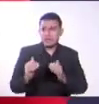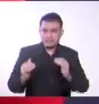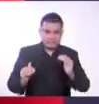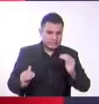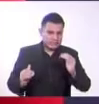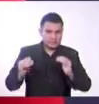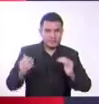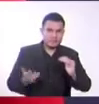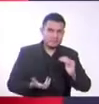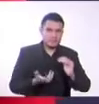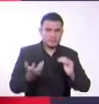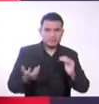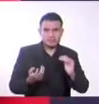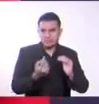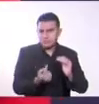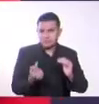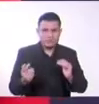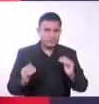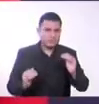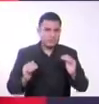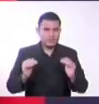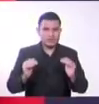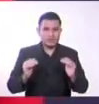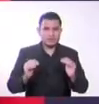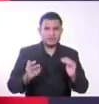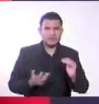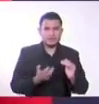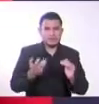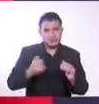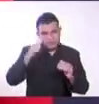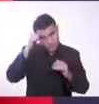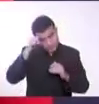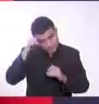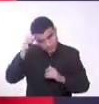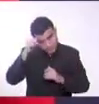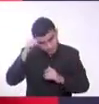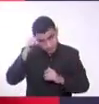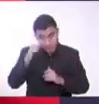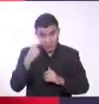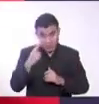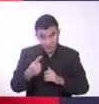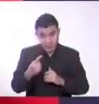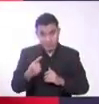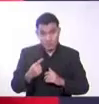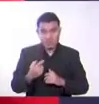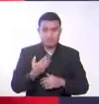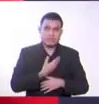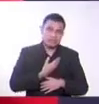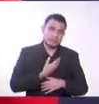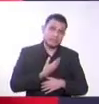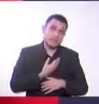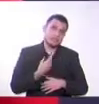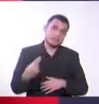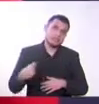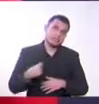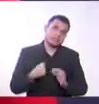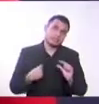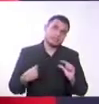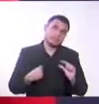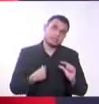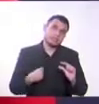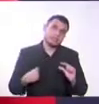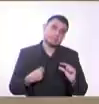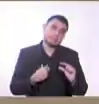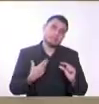¿Esto qué significa? Que si analizamos detenidamente va a afectar más al que gana menos o al que tiene menos ingresos. Y el